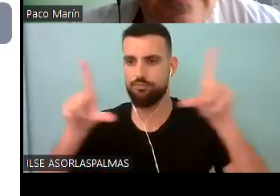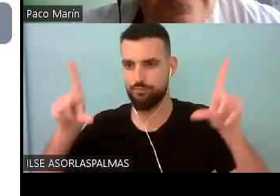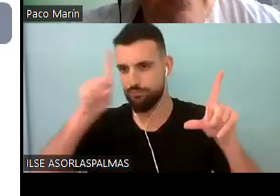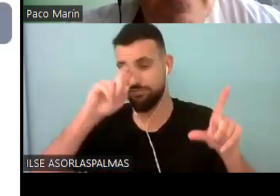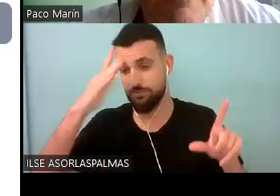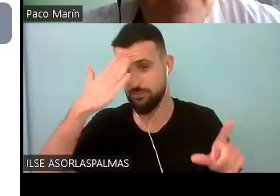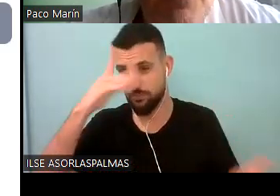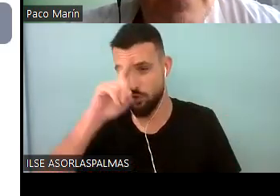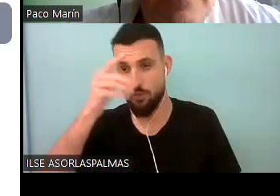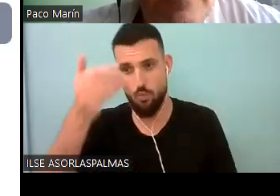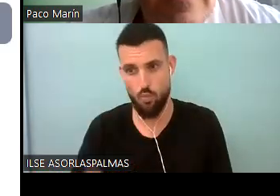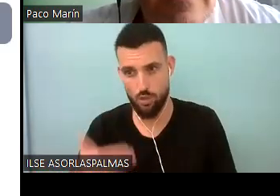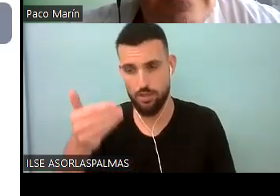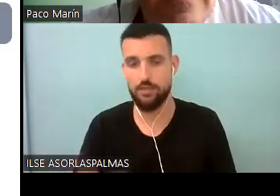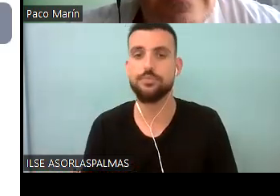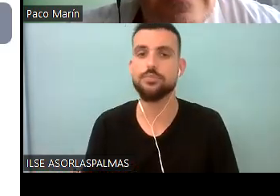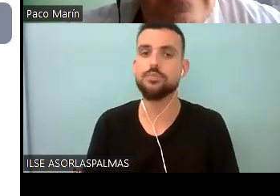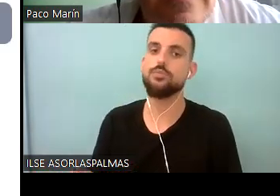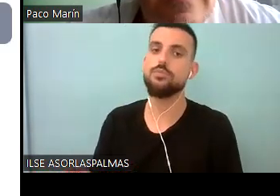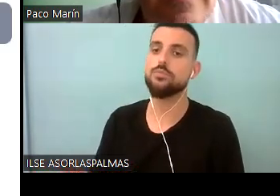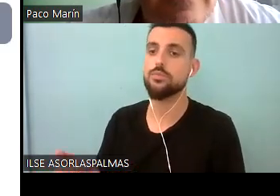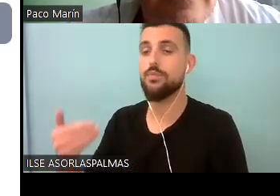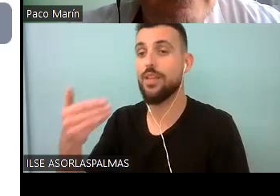esencial. Veíamos antes en